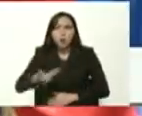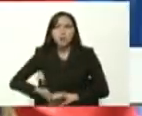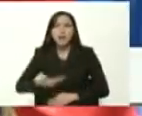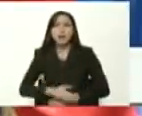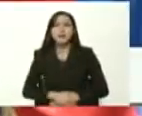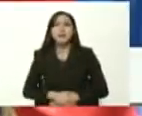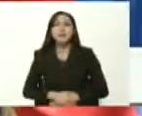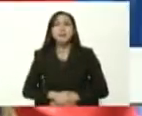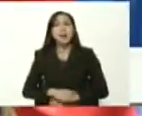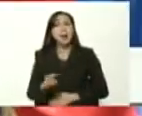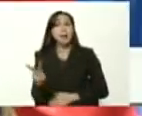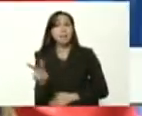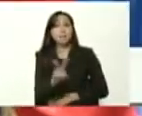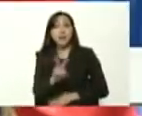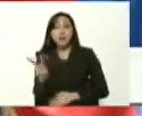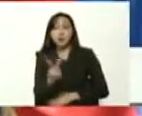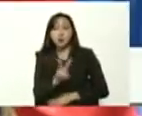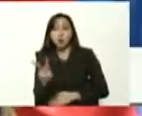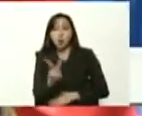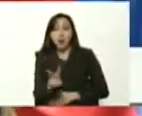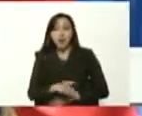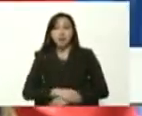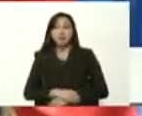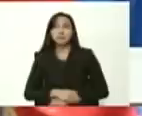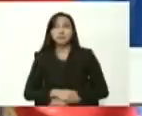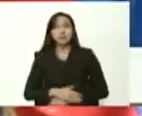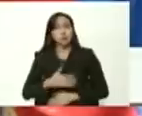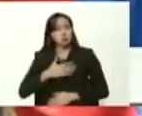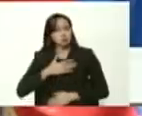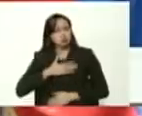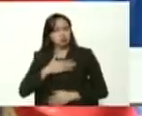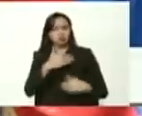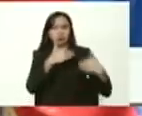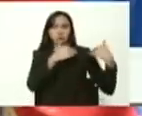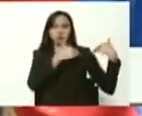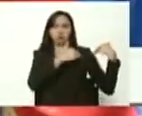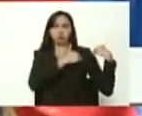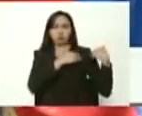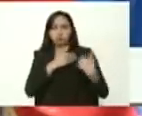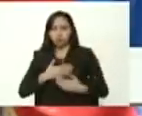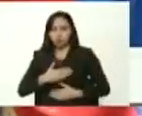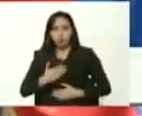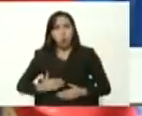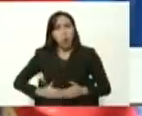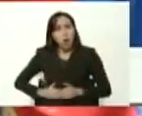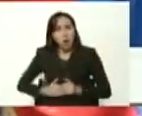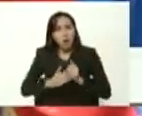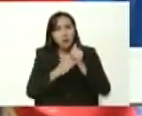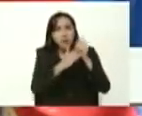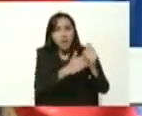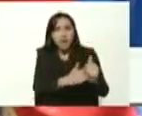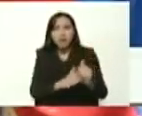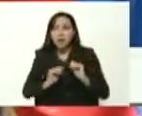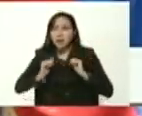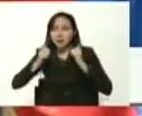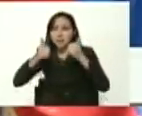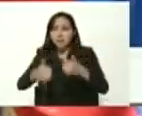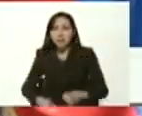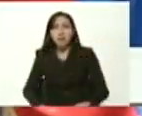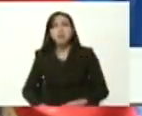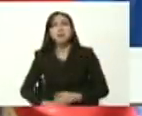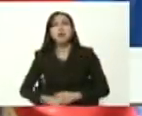del Estado venezolano y de la gestión que me ha tocado liderar a partir de agosto del